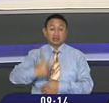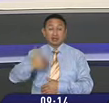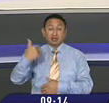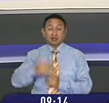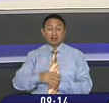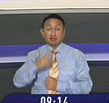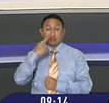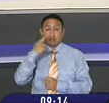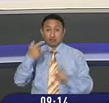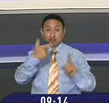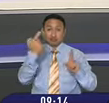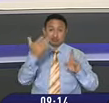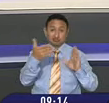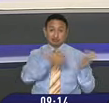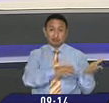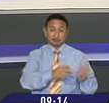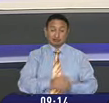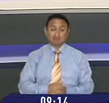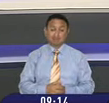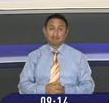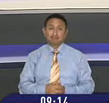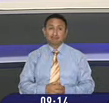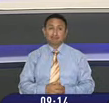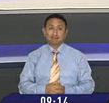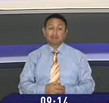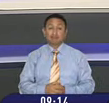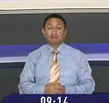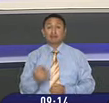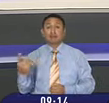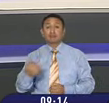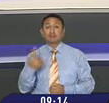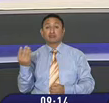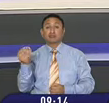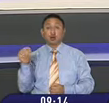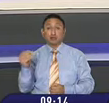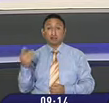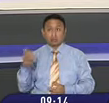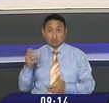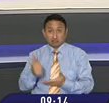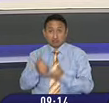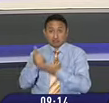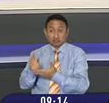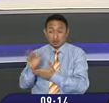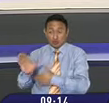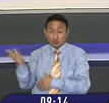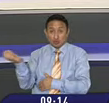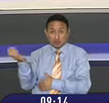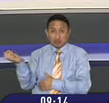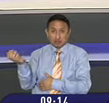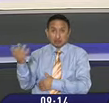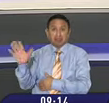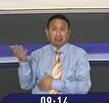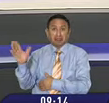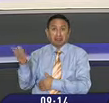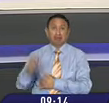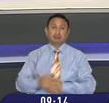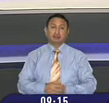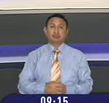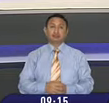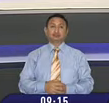de femicidio. Terrible esto, ¿eh? En muchos casos, estos no han recibido el bono que les corresponde.